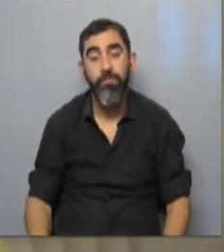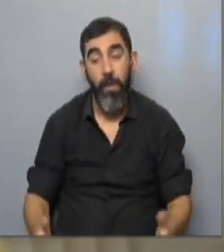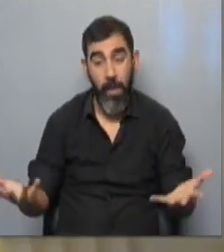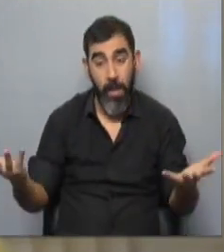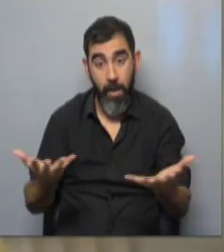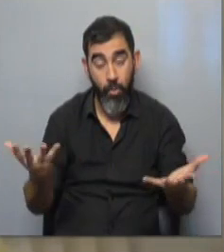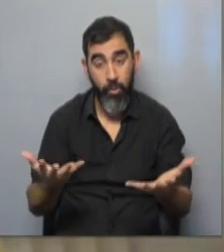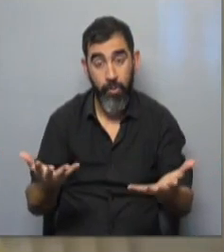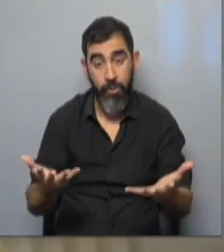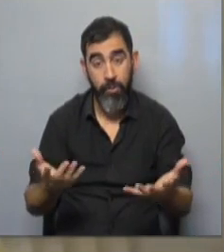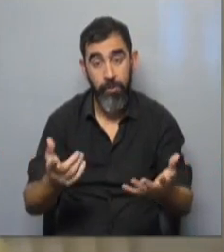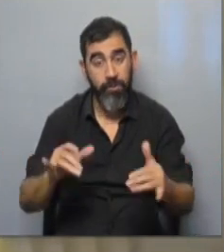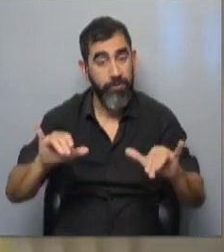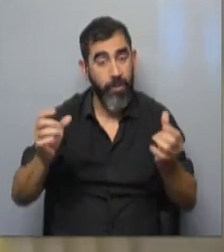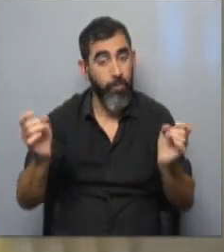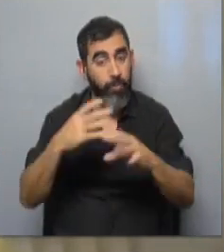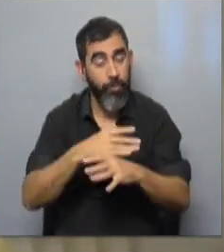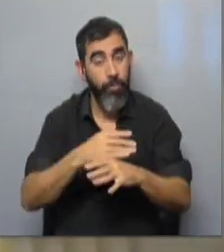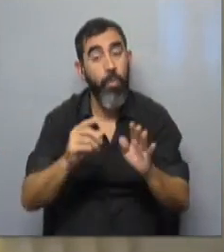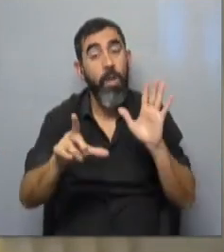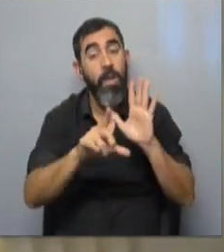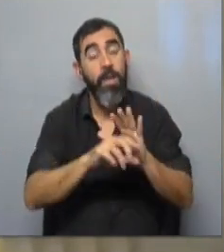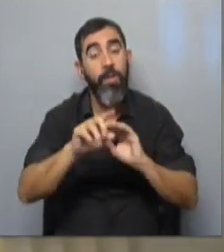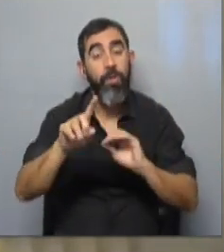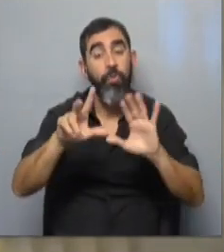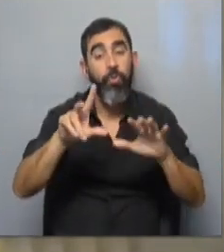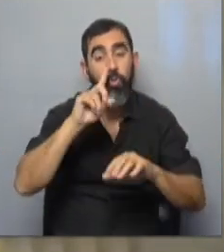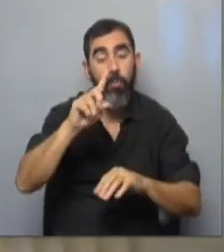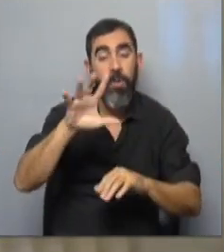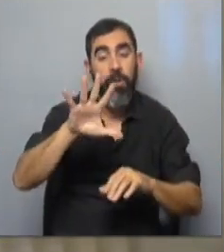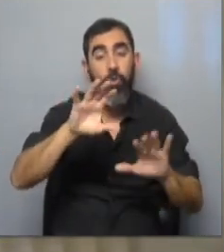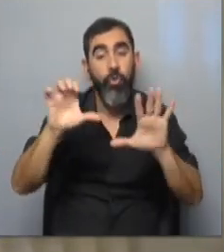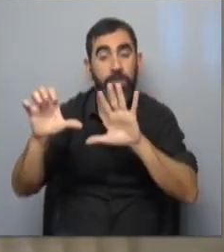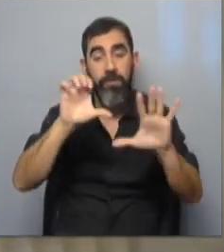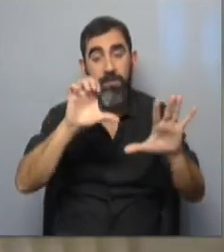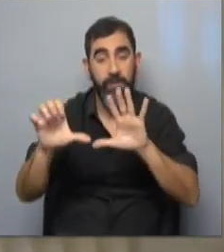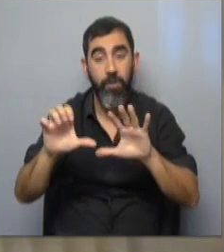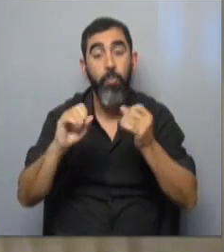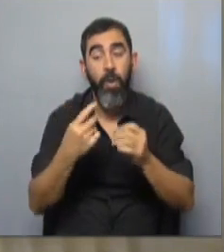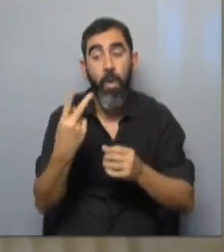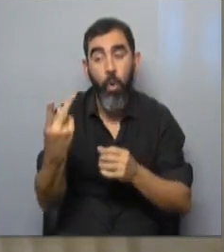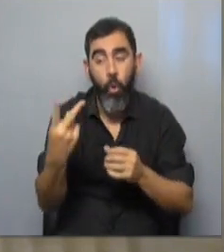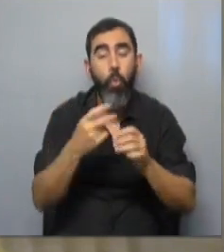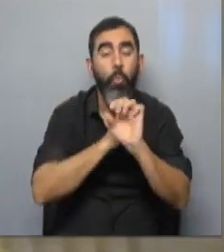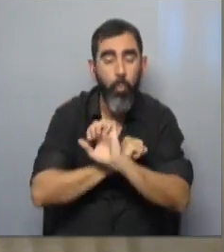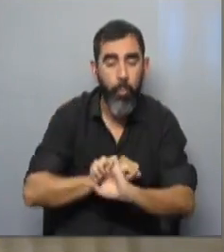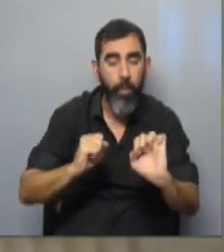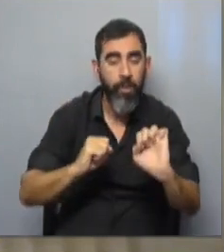Actualmente esto está resuelto por la ley 18.566 porque las partes pueden